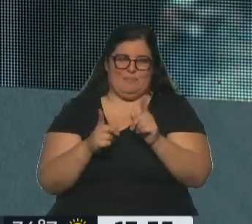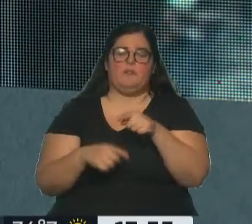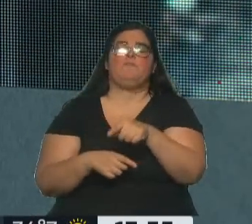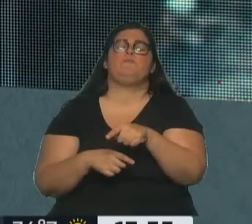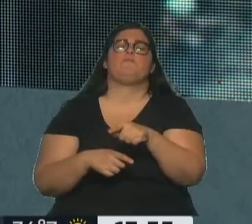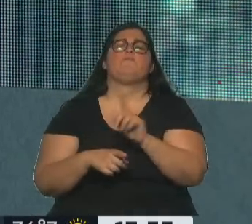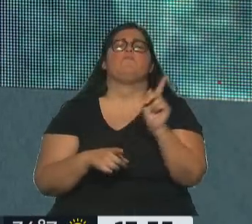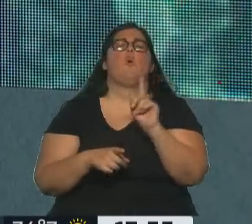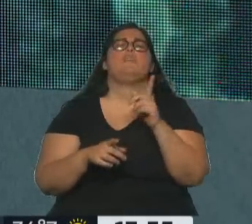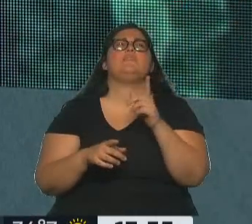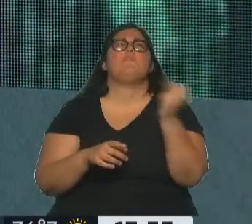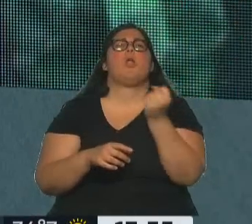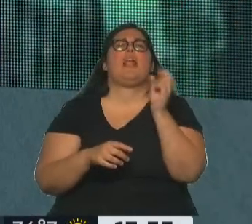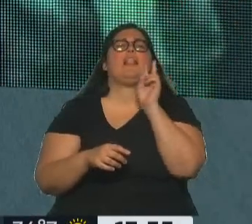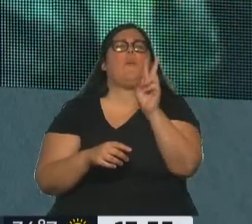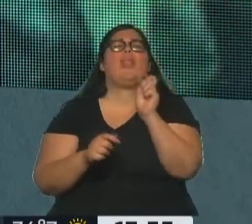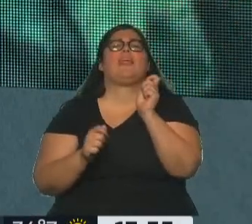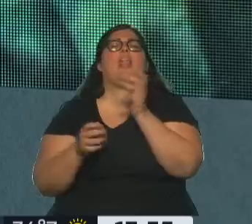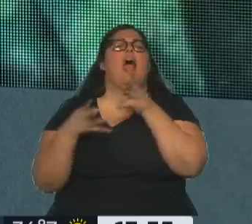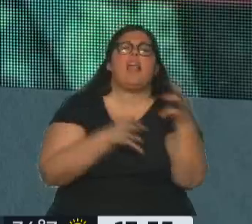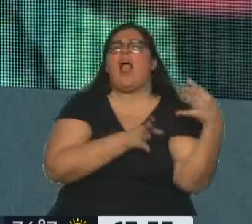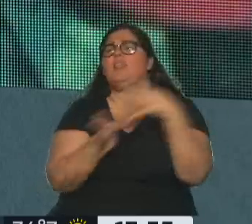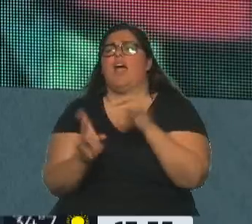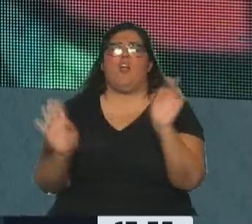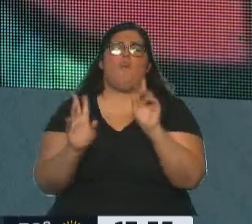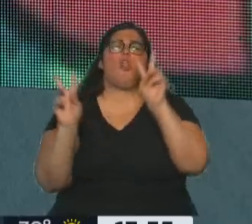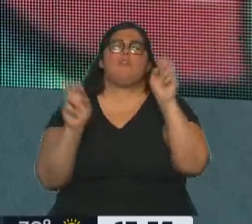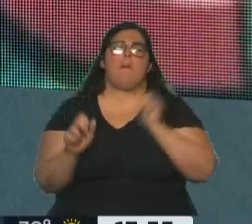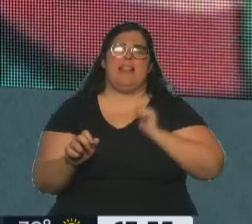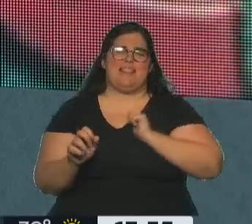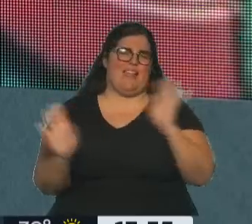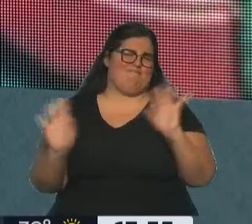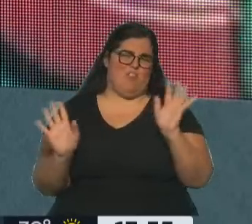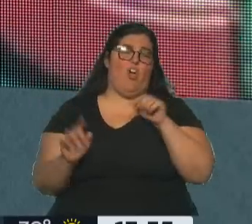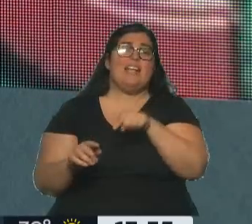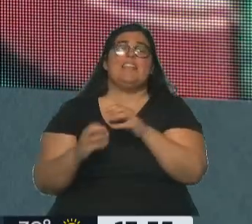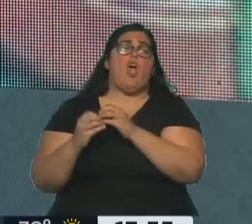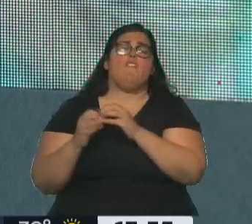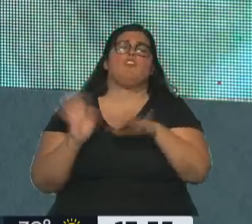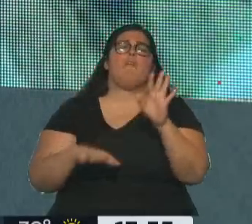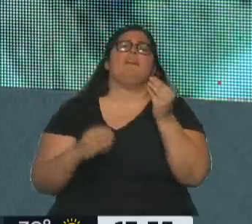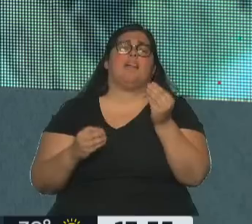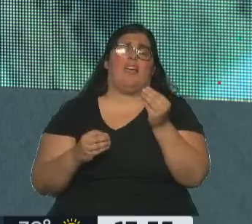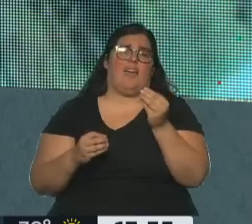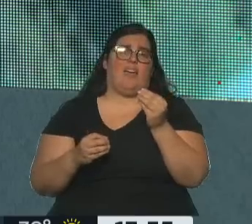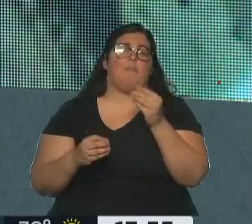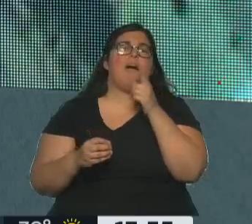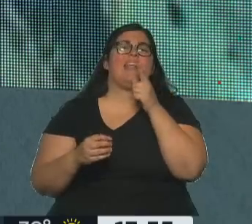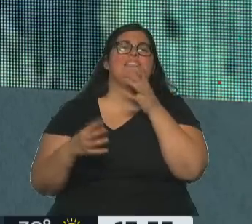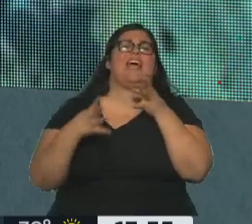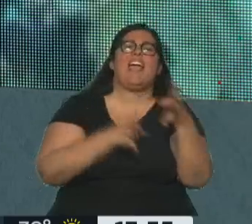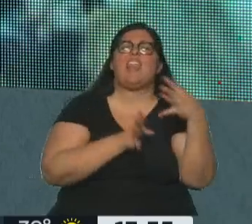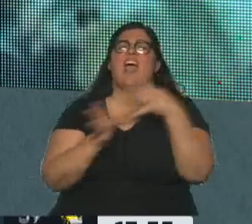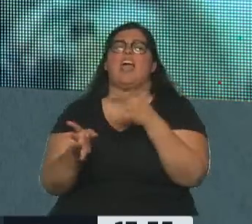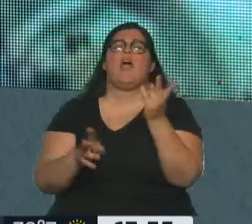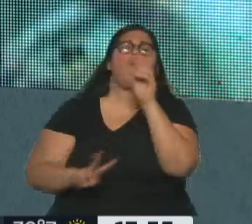por ahí tanto fijarse a ver quién avanza quién retrocede en términos militares sobre todo en este conflicto sino que parece ser más una guerra de